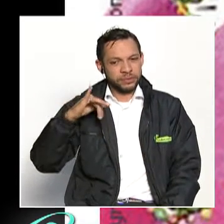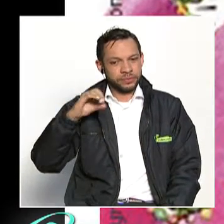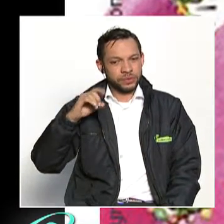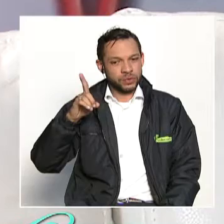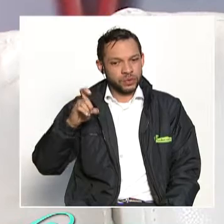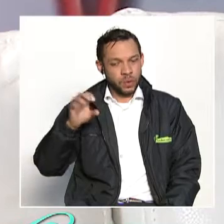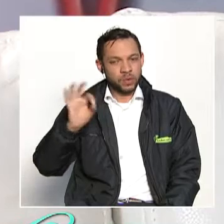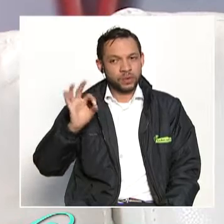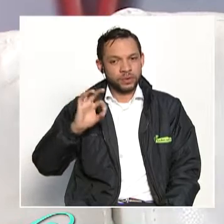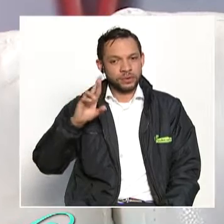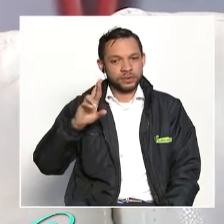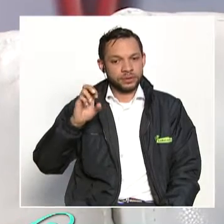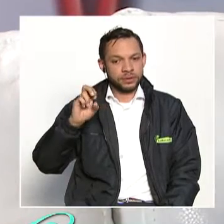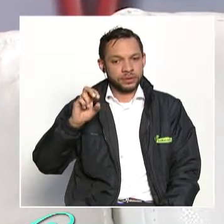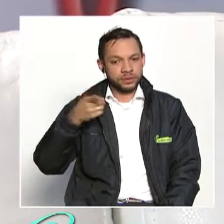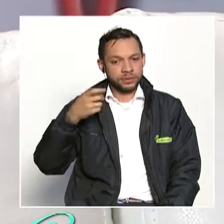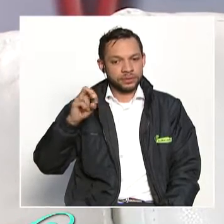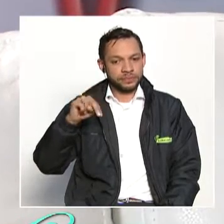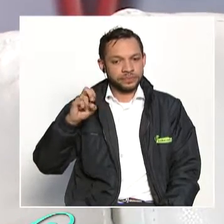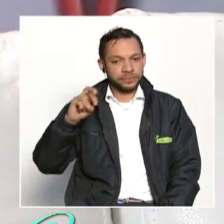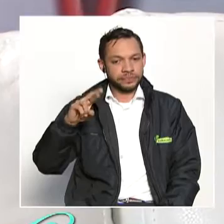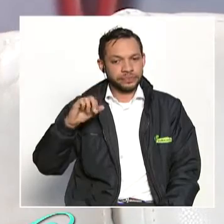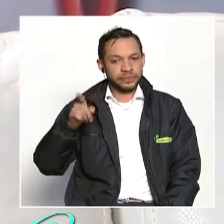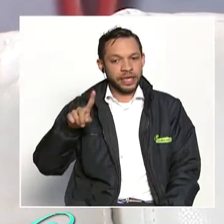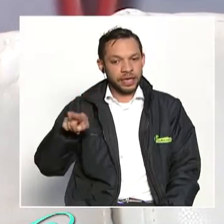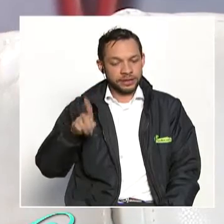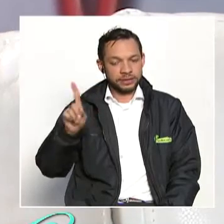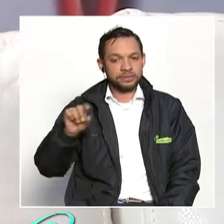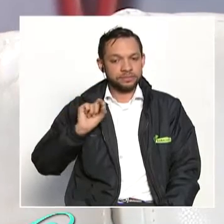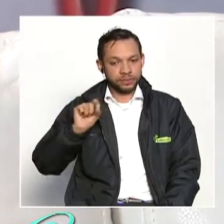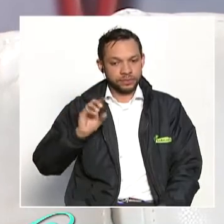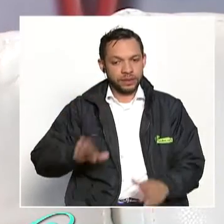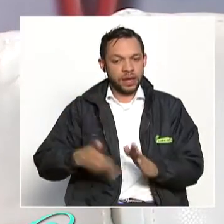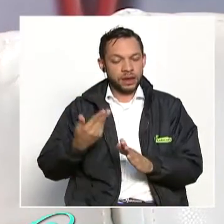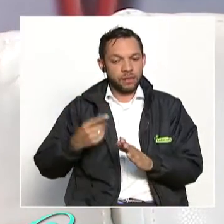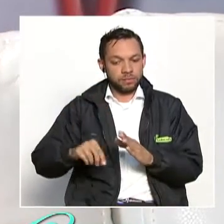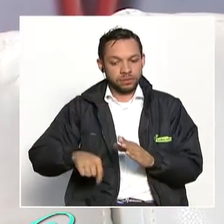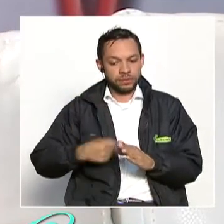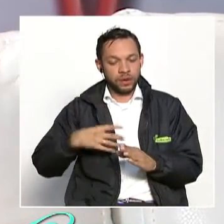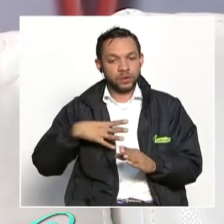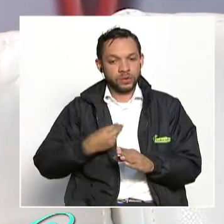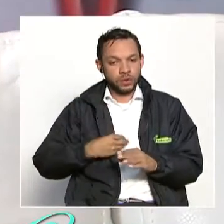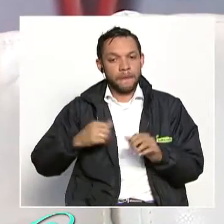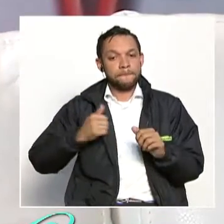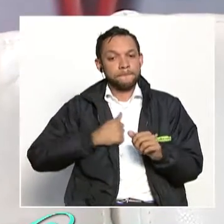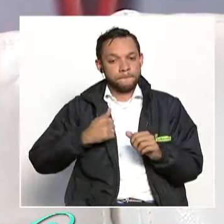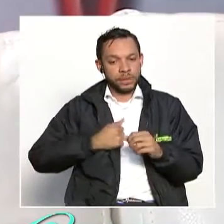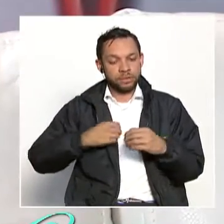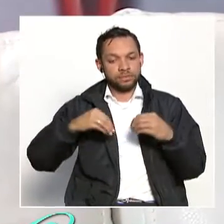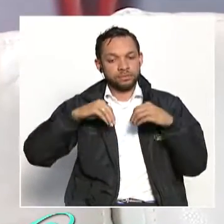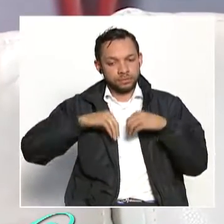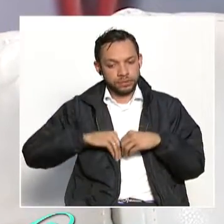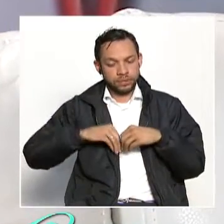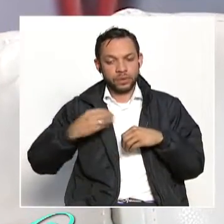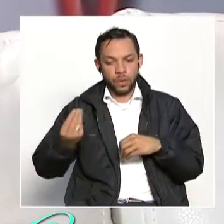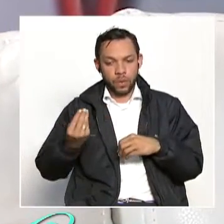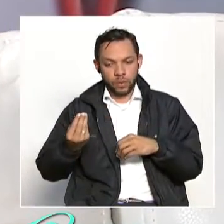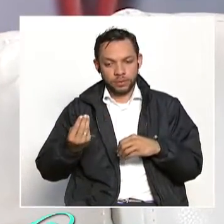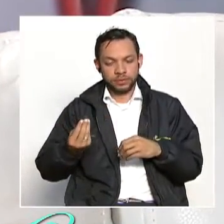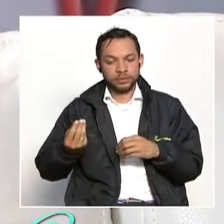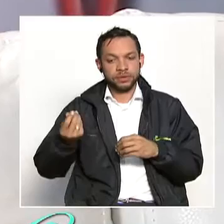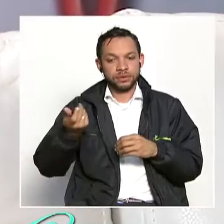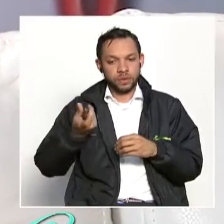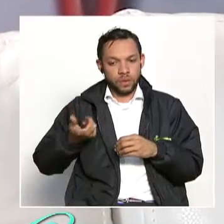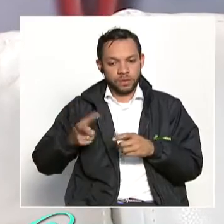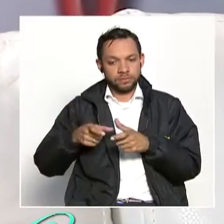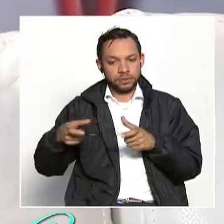Entonces, cuando esas bacterias no controlan esas, le toca al sistema inmune nuestro, a nuestro sistema inmune, atacar esas bacterias y se produce